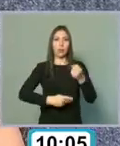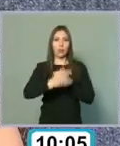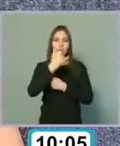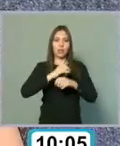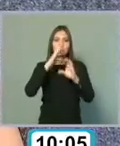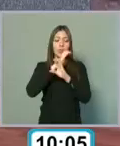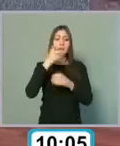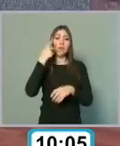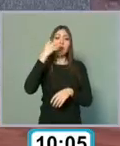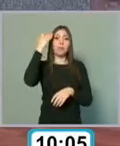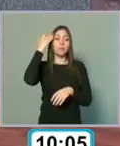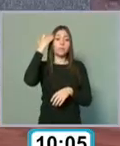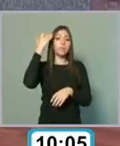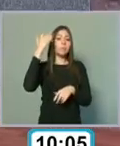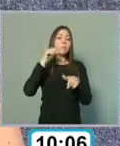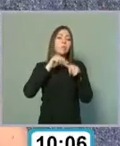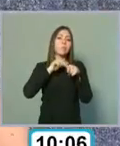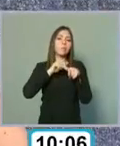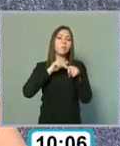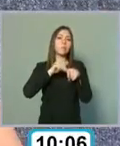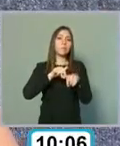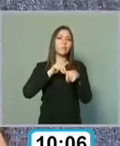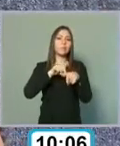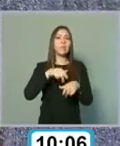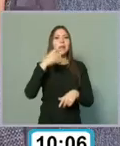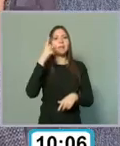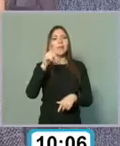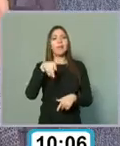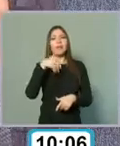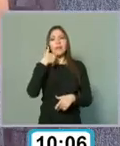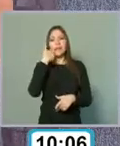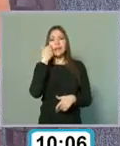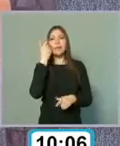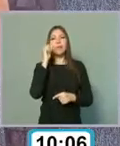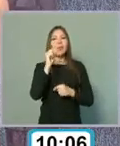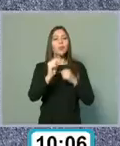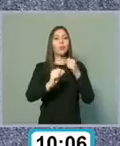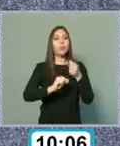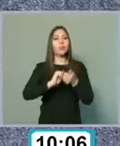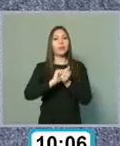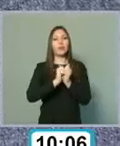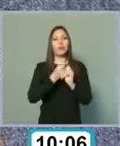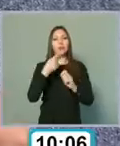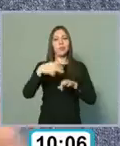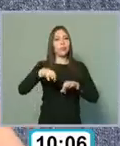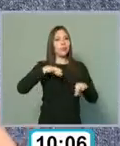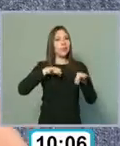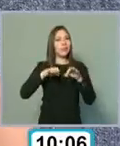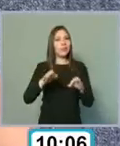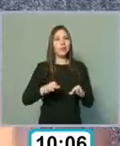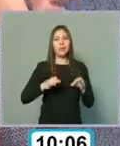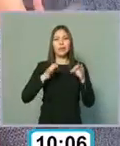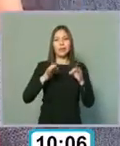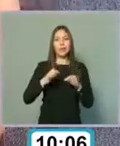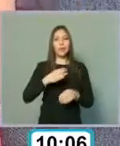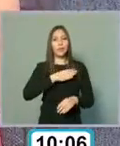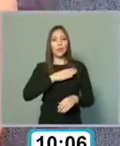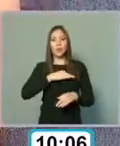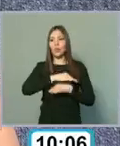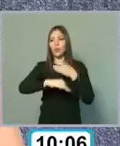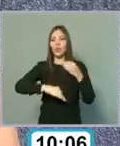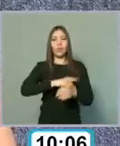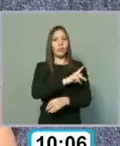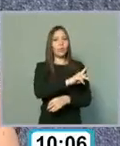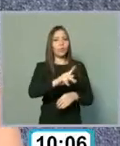no ha sido fácil. Ha sido a propósito también, porque bueno, es un proyecto con mucha calidad. Todo el equipo